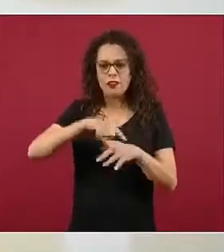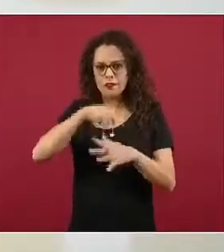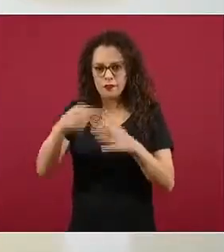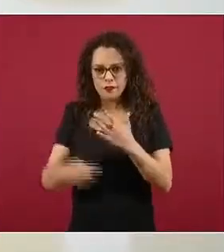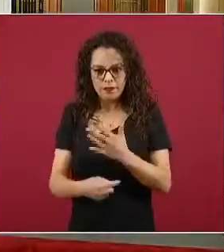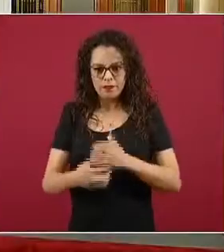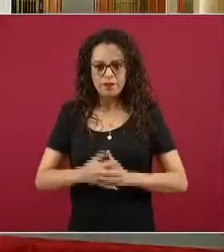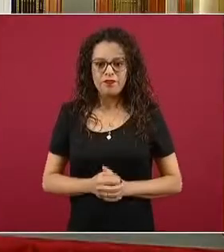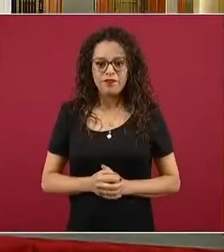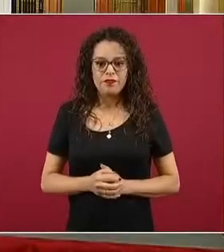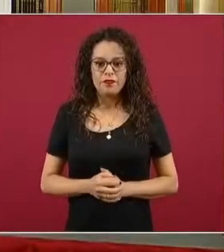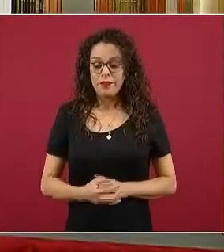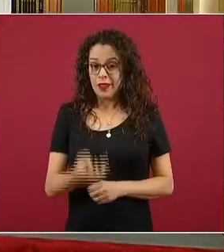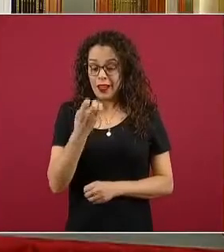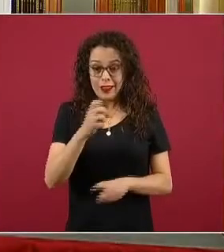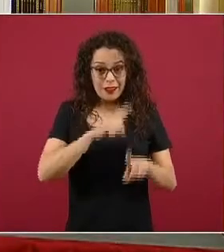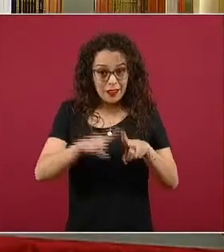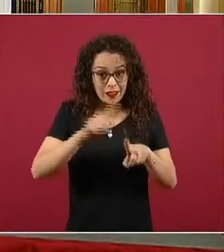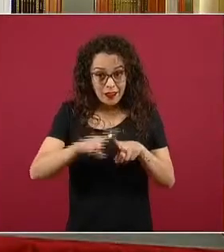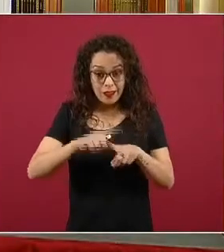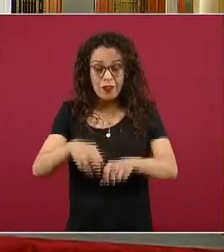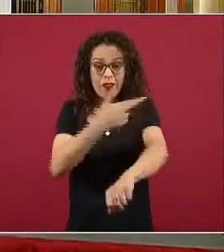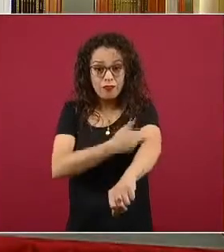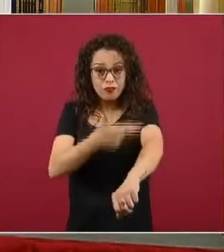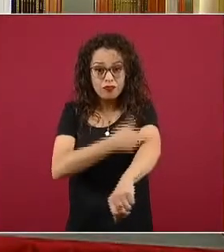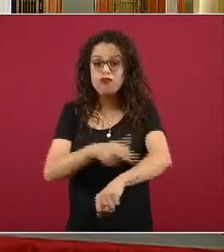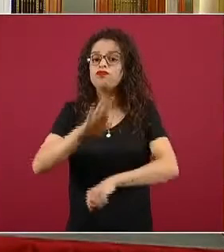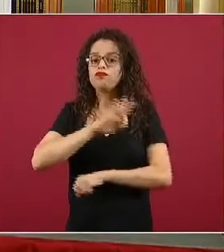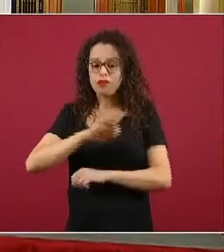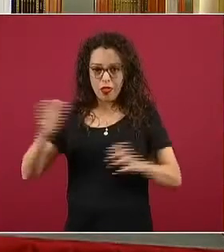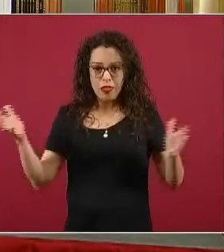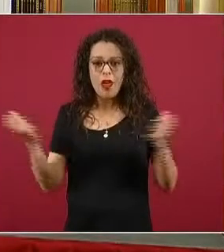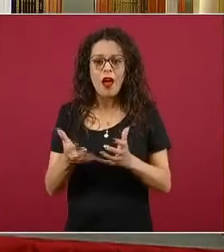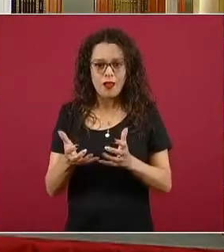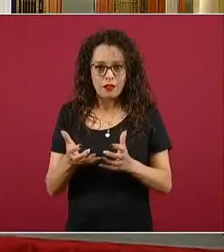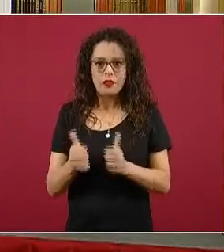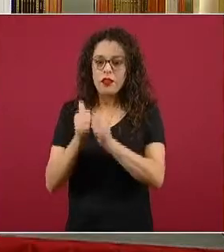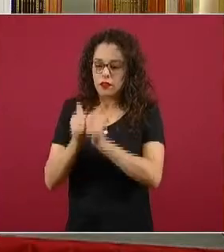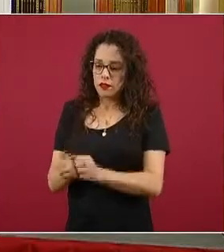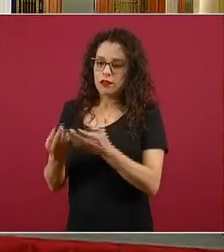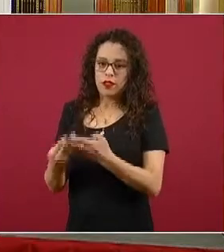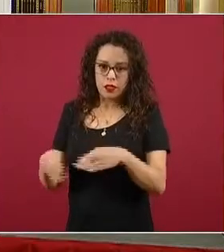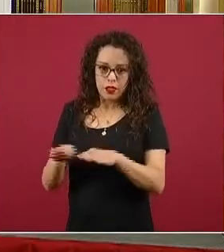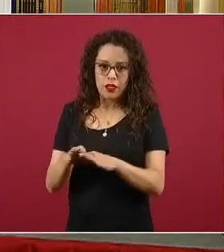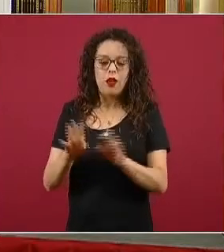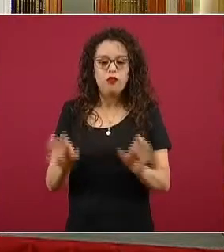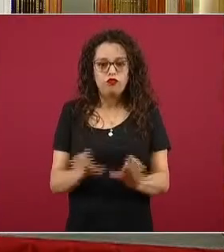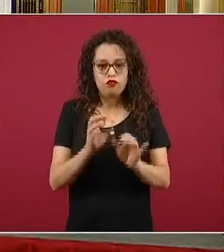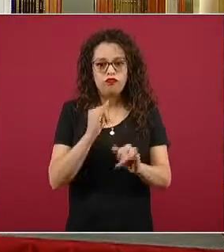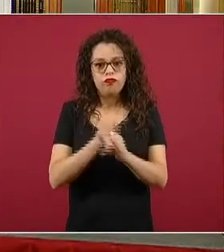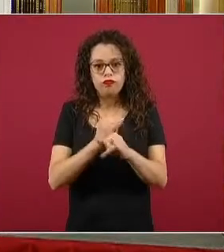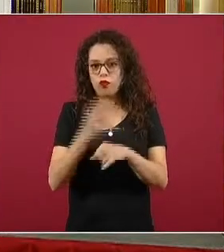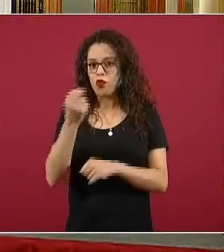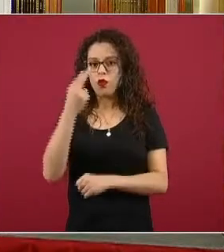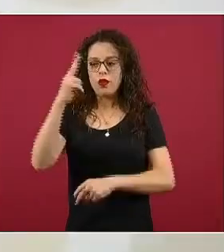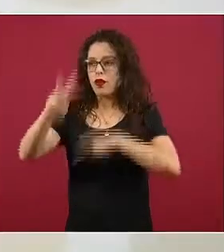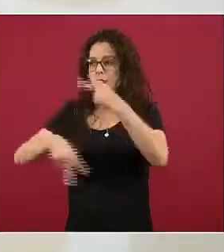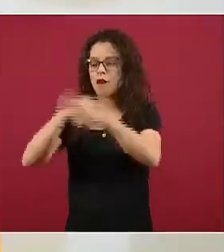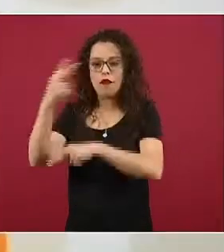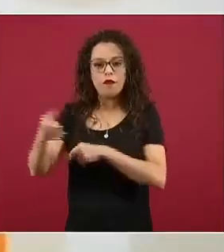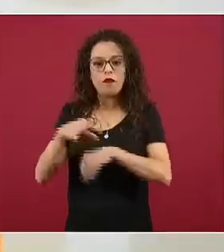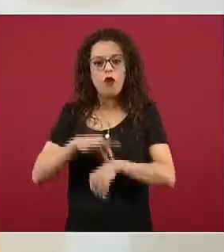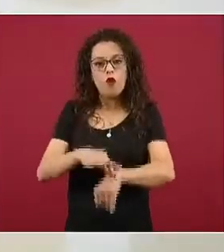digital. O sea, todo esto se puede hacer reduciendo la movilidad sin necesidad de acercarse a una oficina de manera